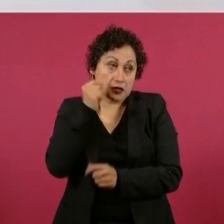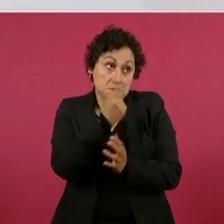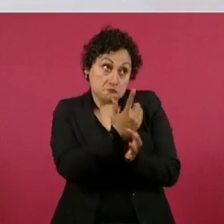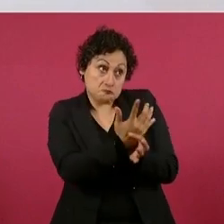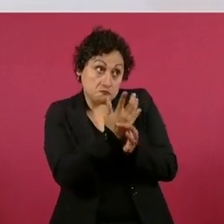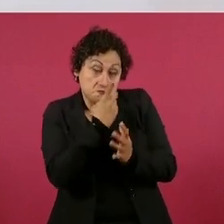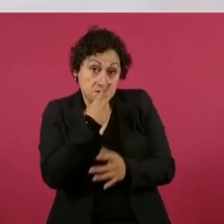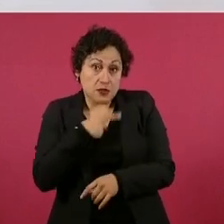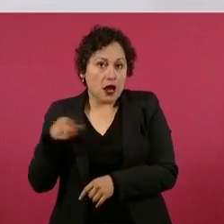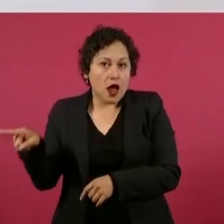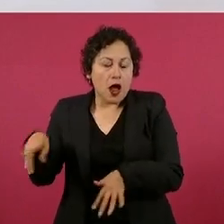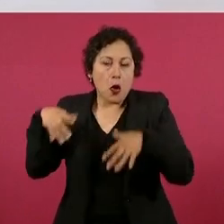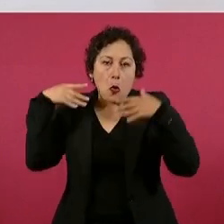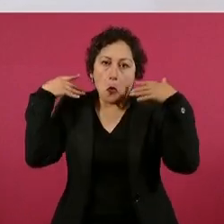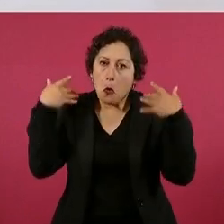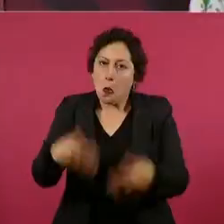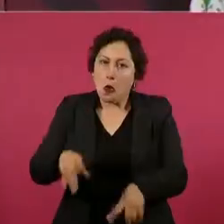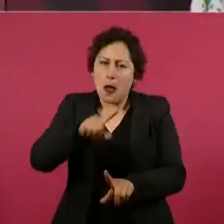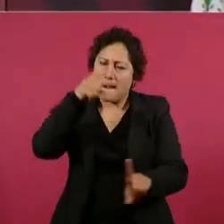Bueno,